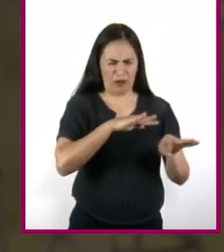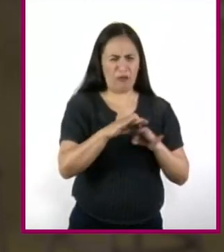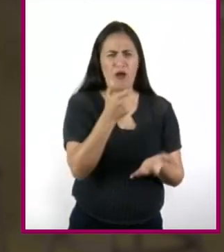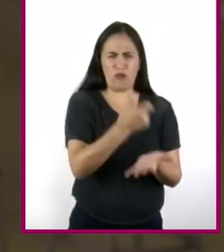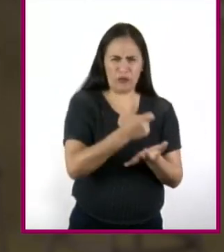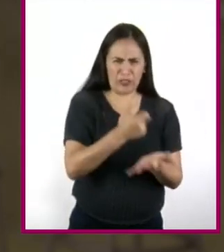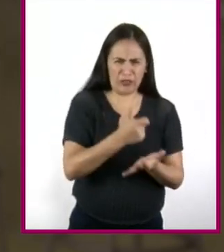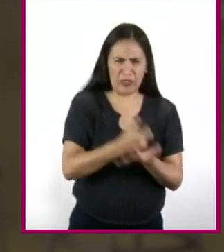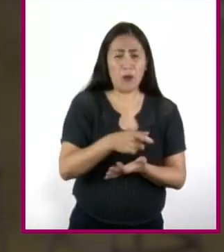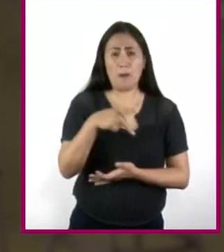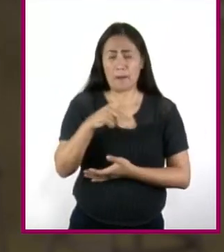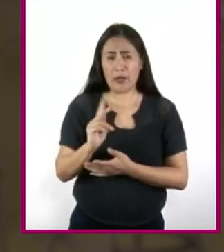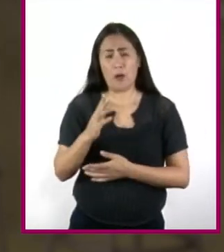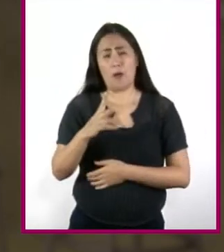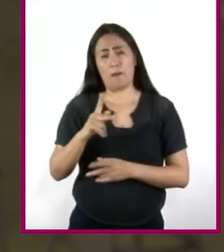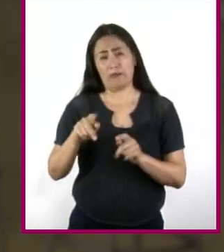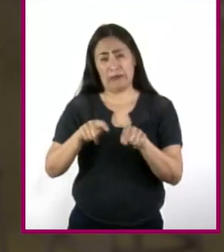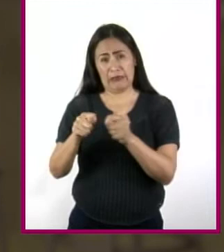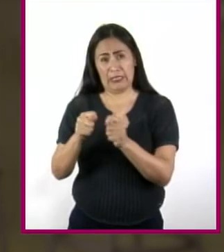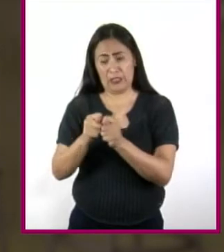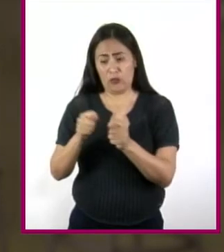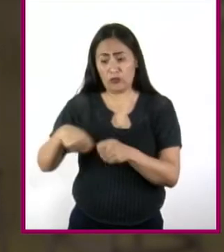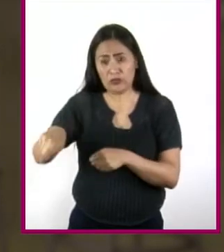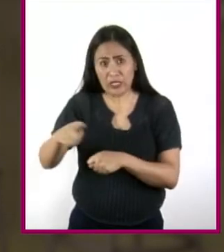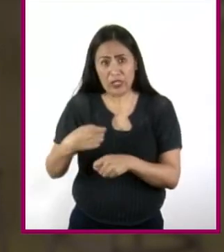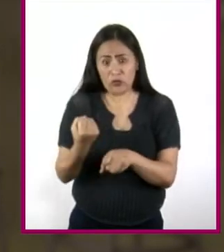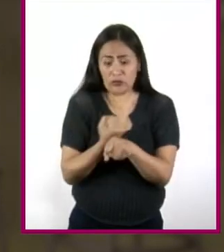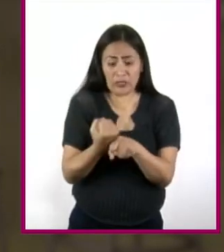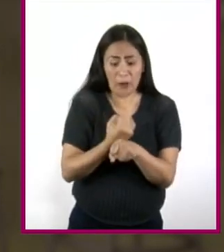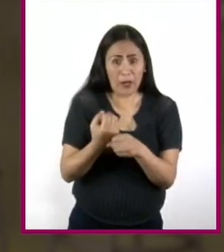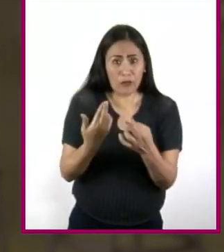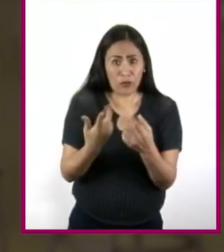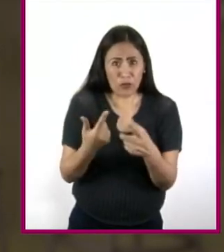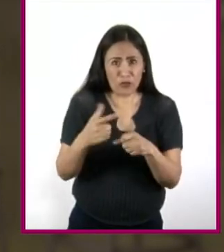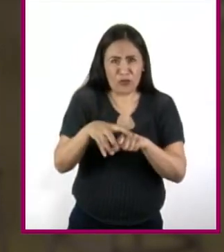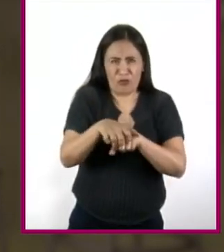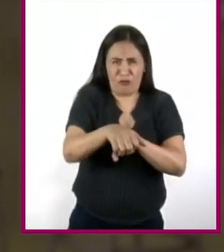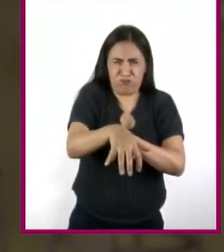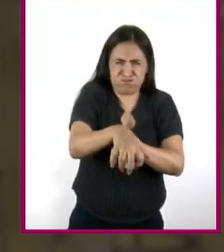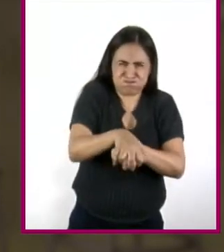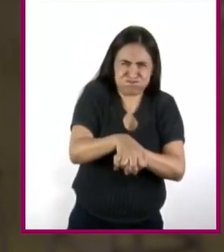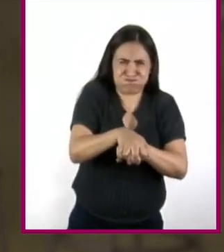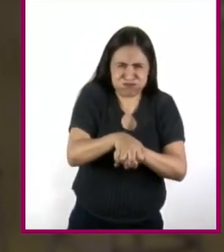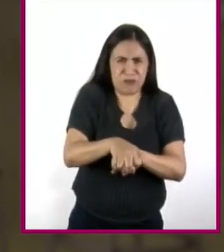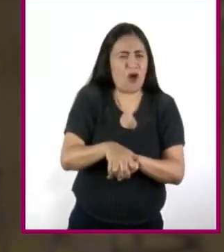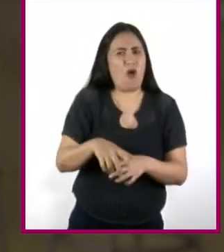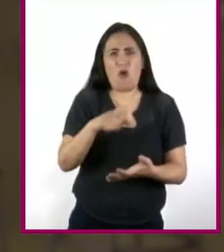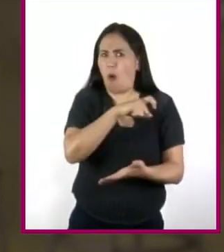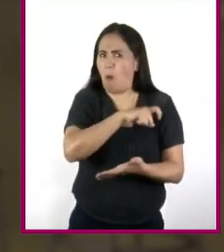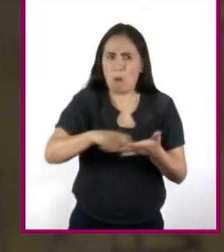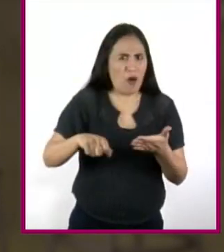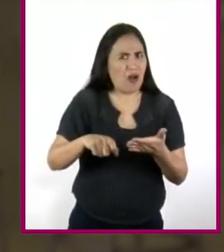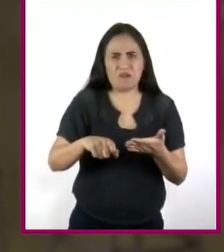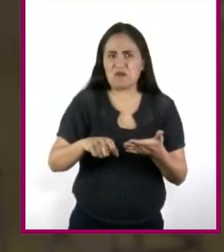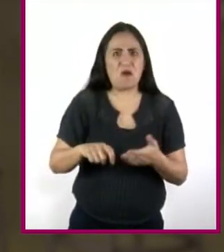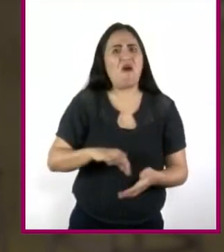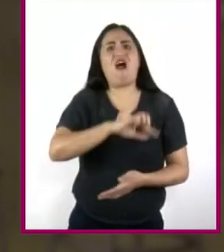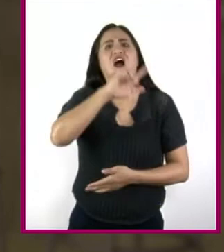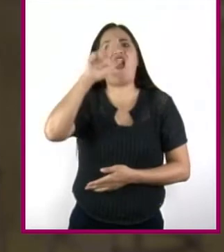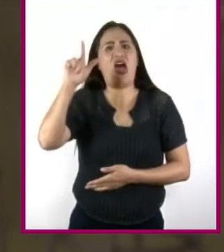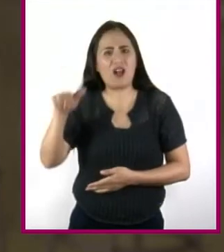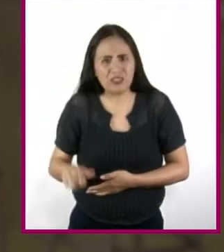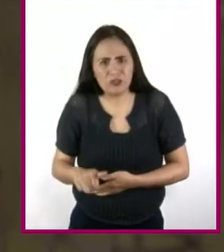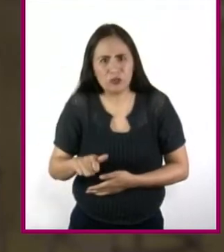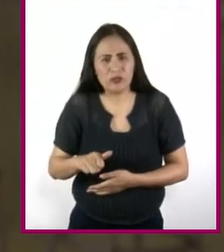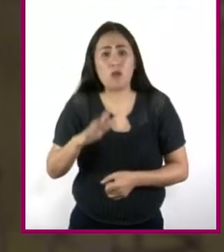tíos siempre cuentan que aunque tuvieran sus zapatos rotos o ya no les quedaran, no les compraban hasta mucho tiempo después. Y